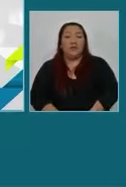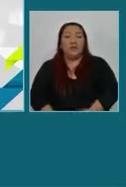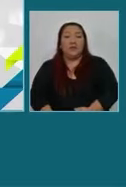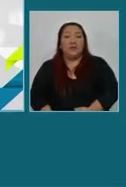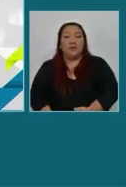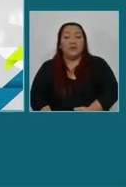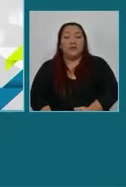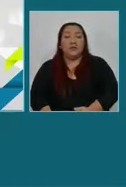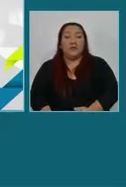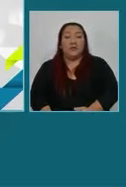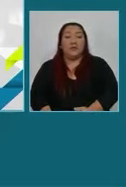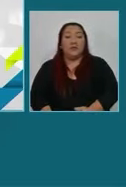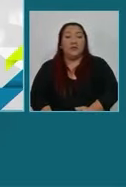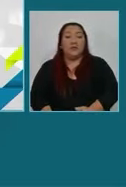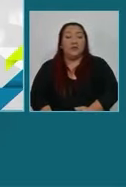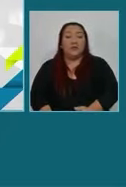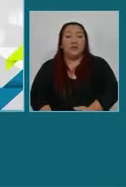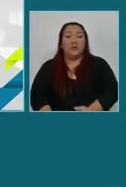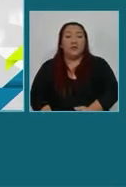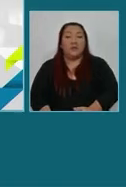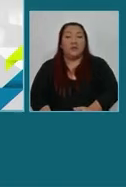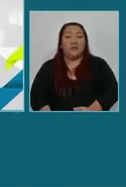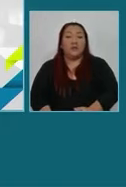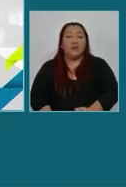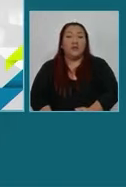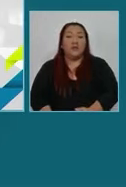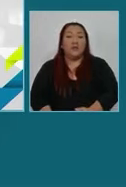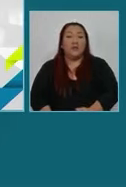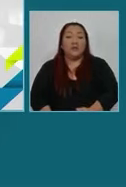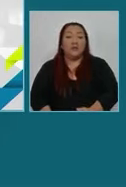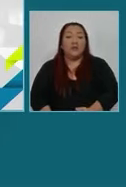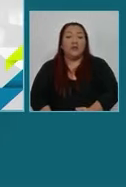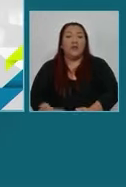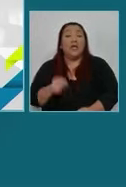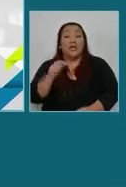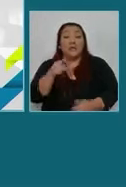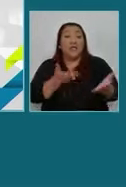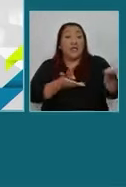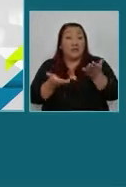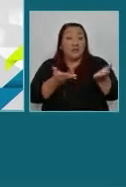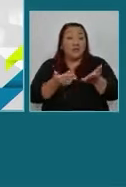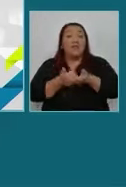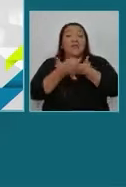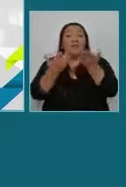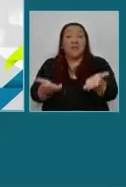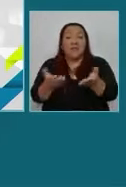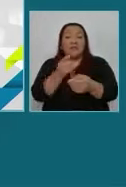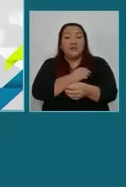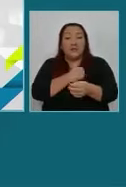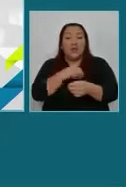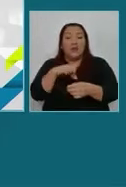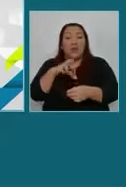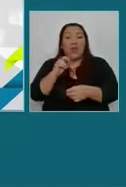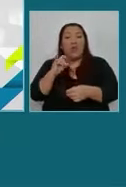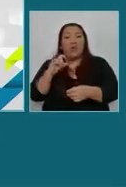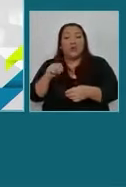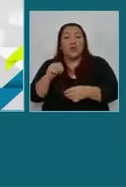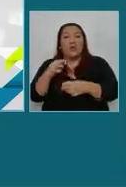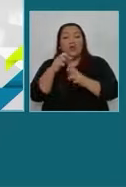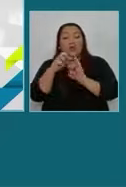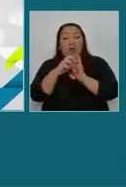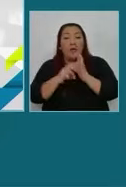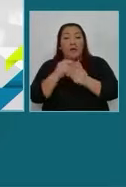servicios, instrumentos y otros se prestan a través de entidades que forman parte del Ministerio de la Producción, como es el Programa